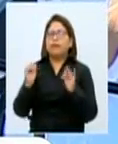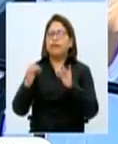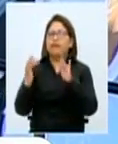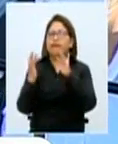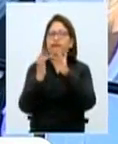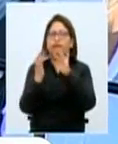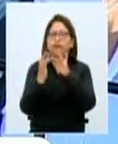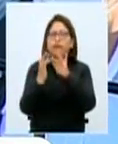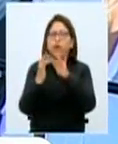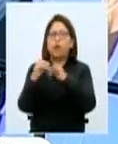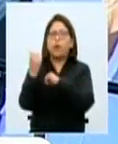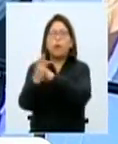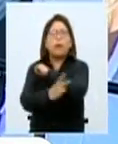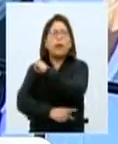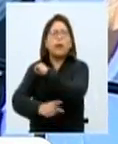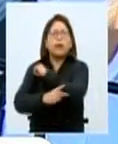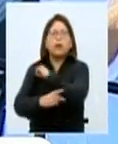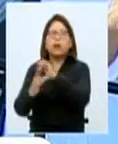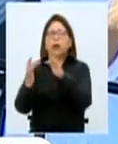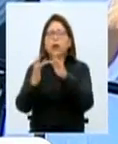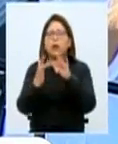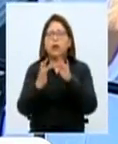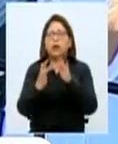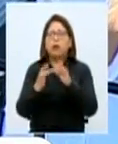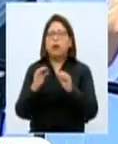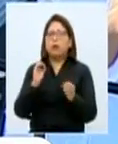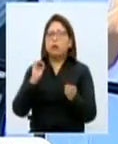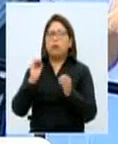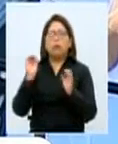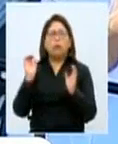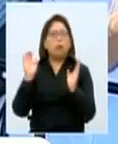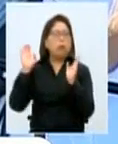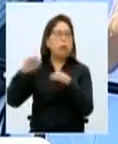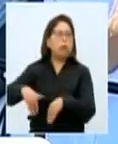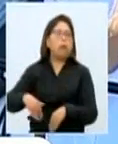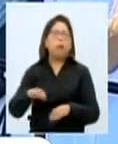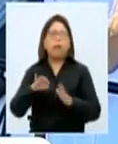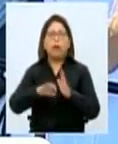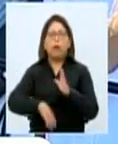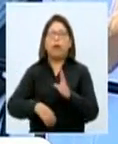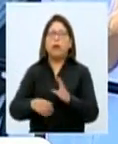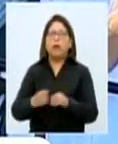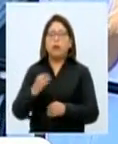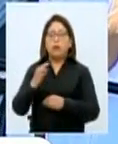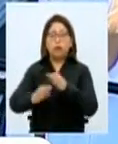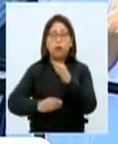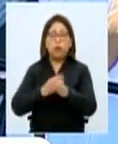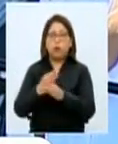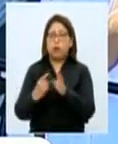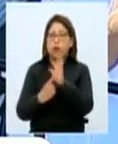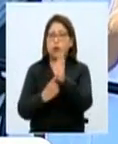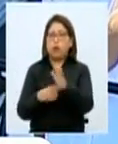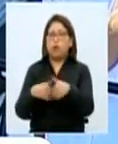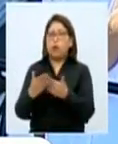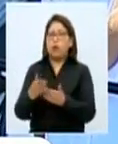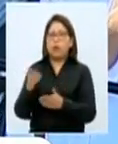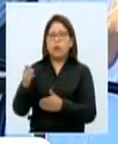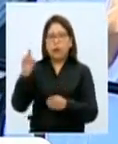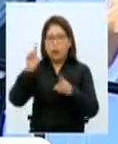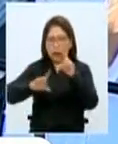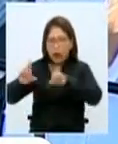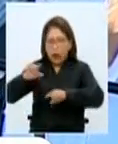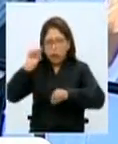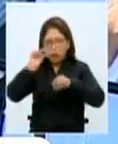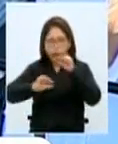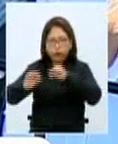una relación con un país que había adelantado y que tenía mucho para ofrecer al mundo entero para enfrentar el